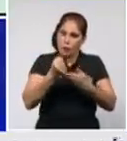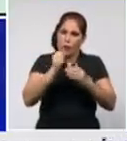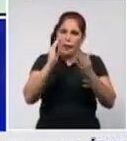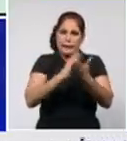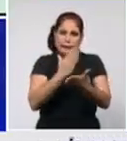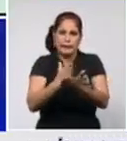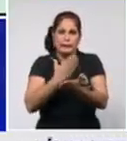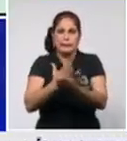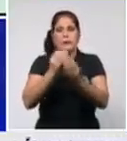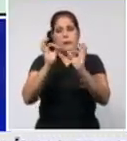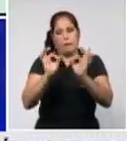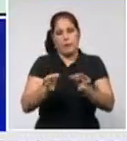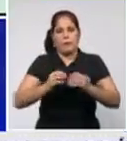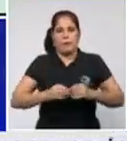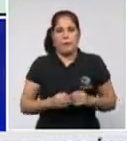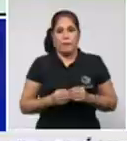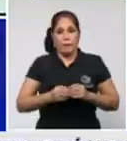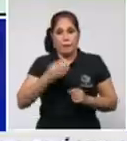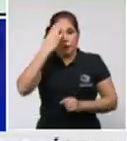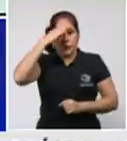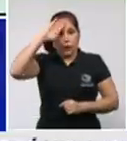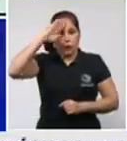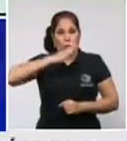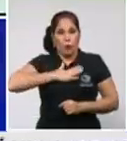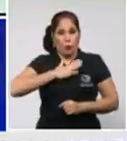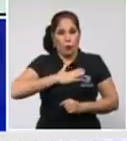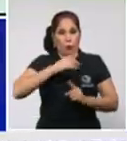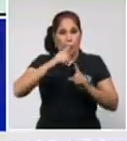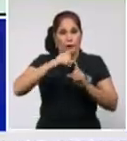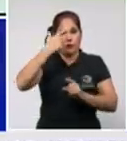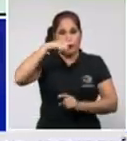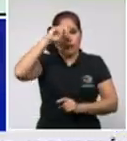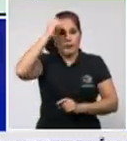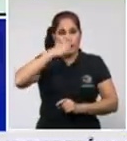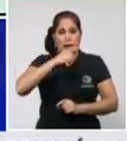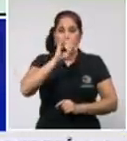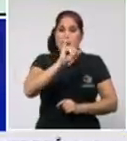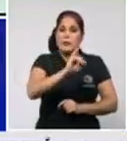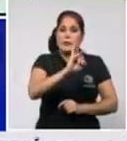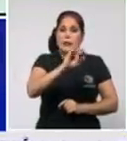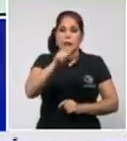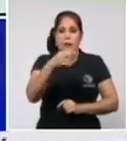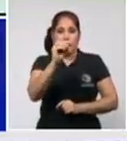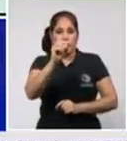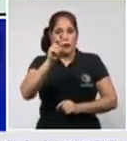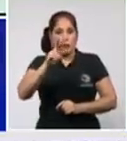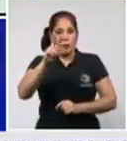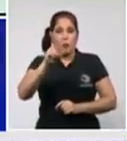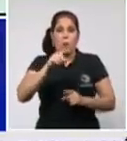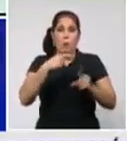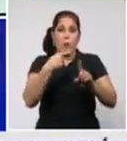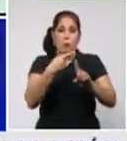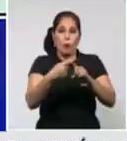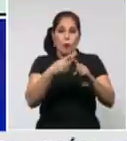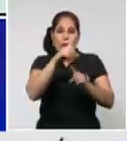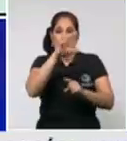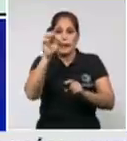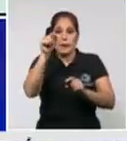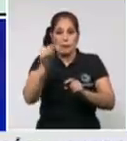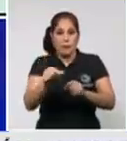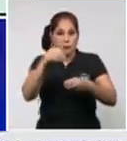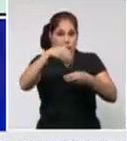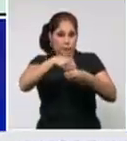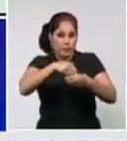este factor. Cuba, con una tasa de 7,02 por 100.000 habitantes,